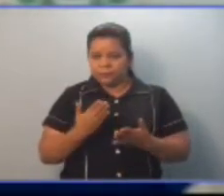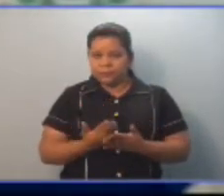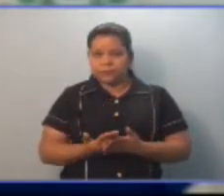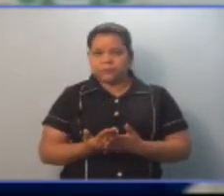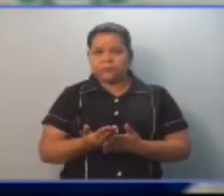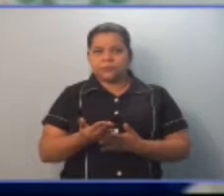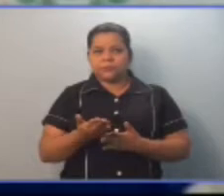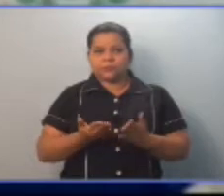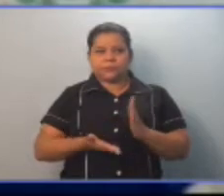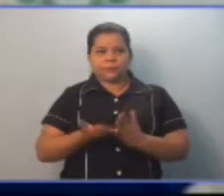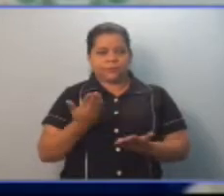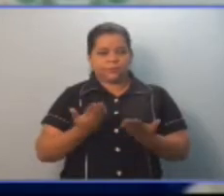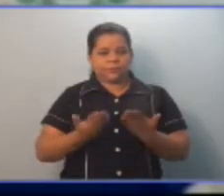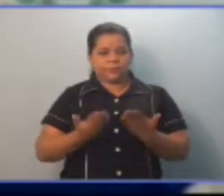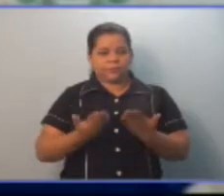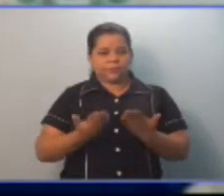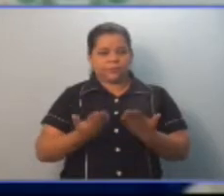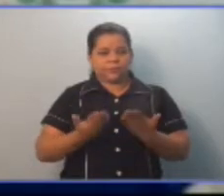avanzar en ese tema.